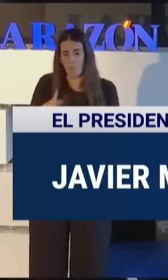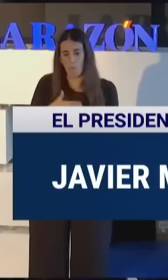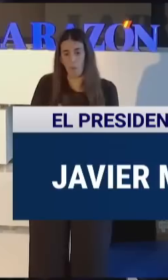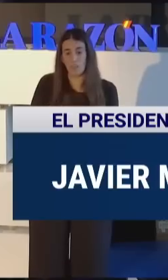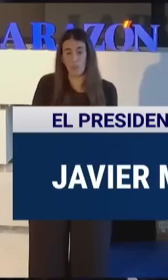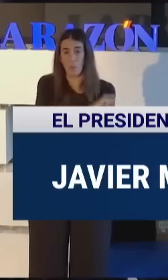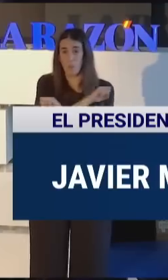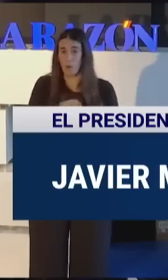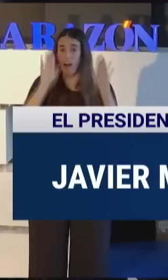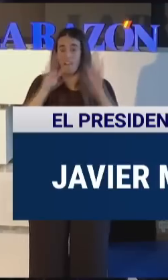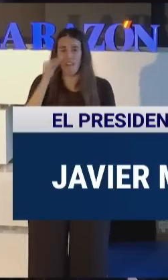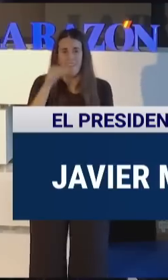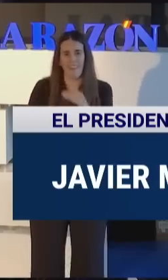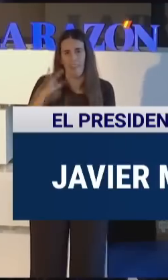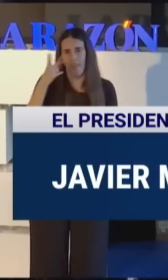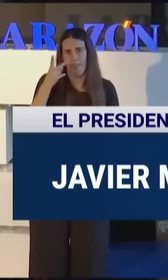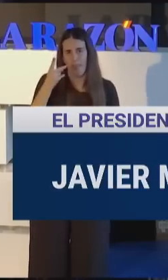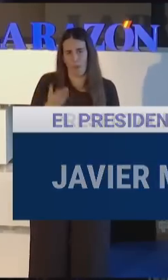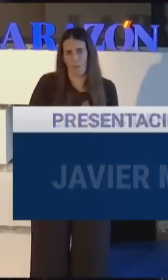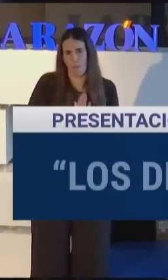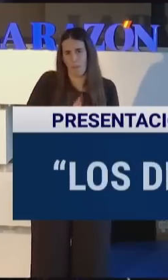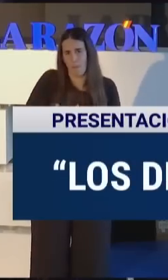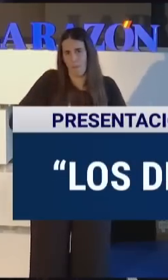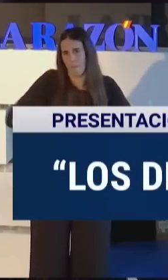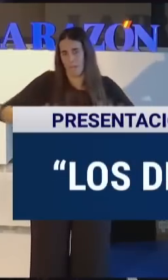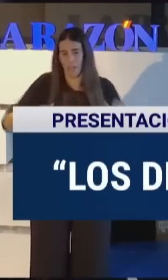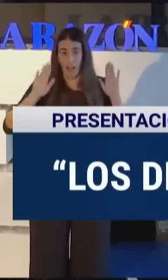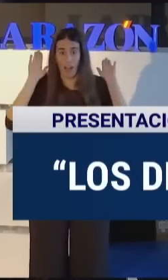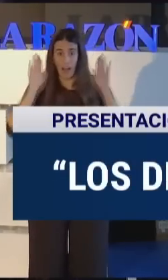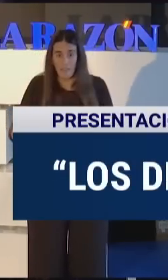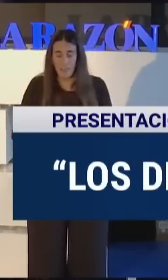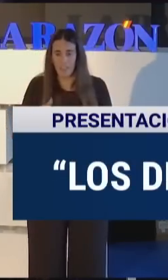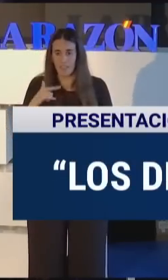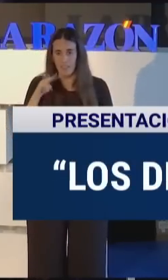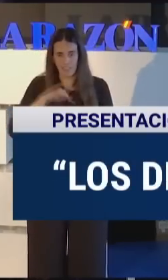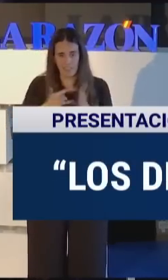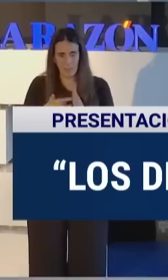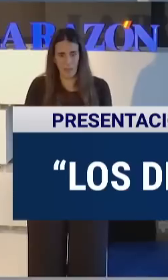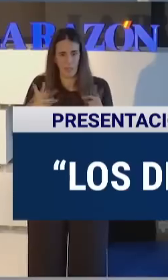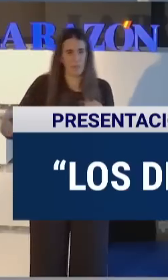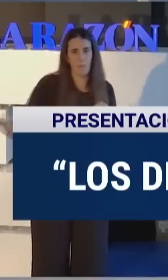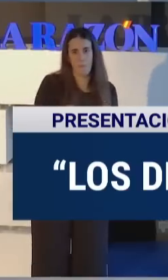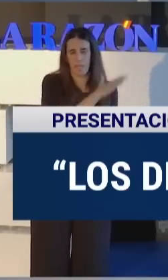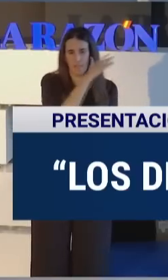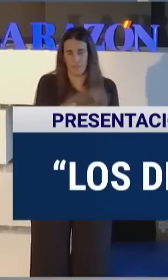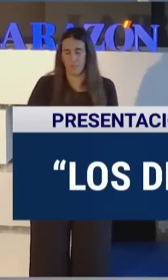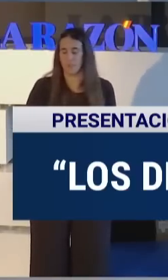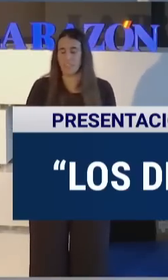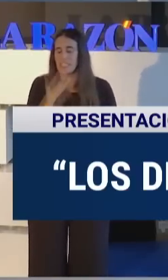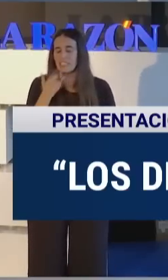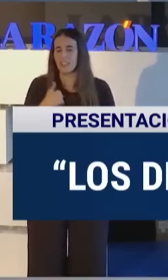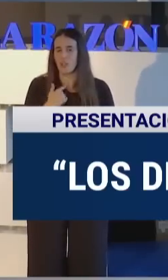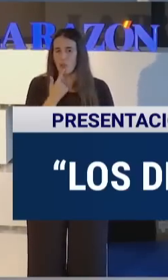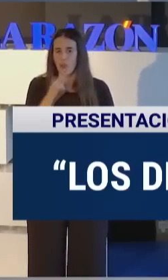deuda. Vean que siempre la dimensión moral, o sea, y esto el liberalismo lo aporta de lleno. ¿Por qué es inmoral